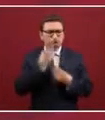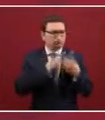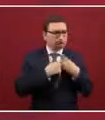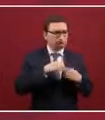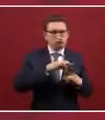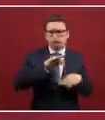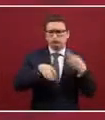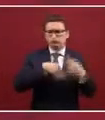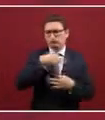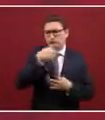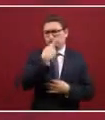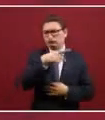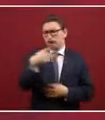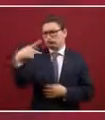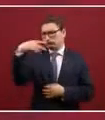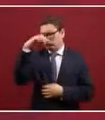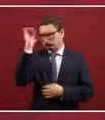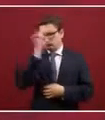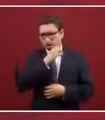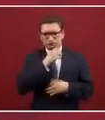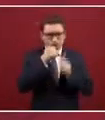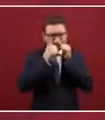de todos